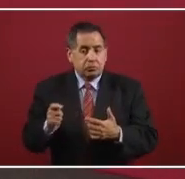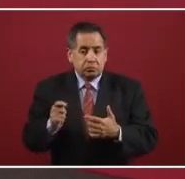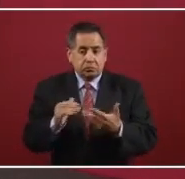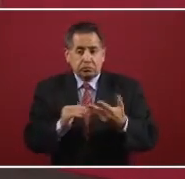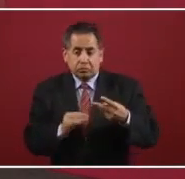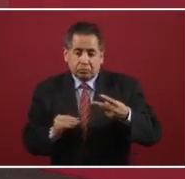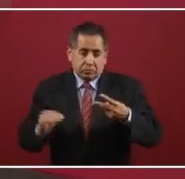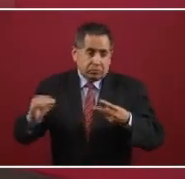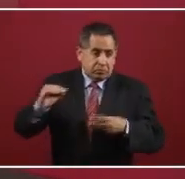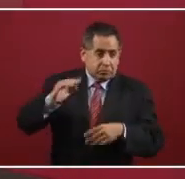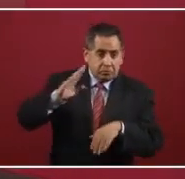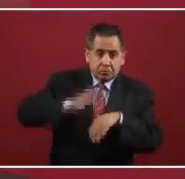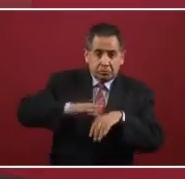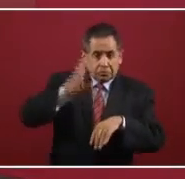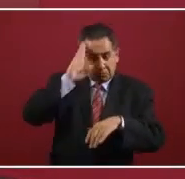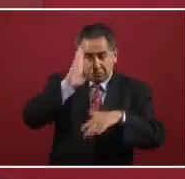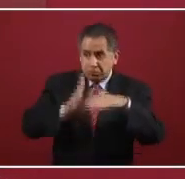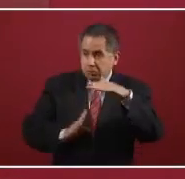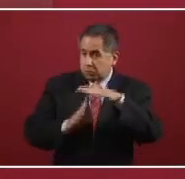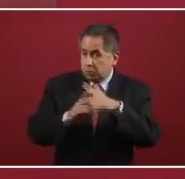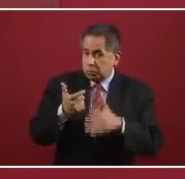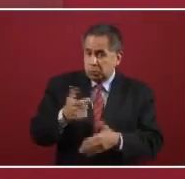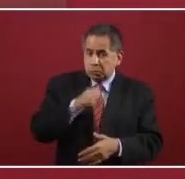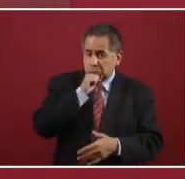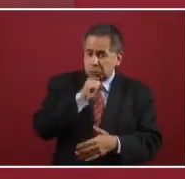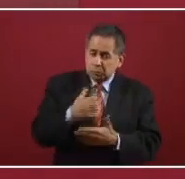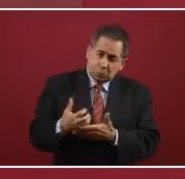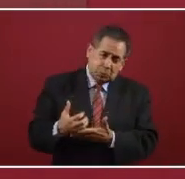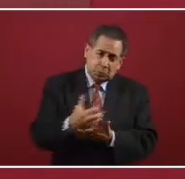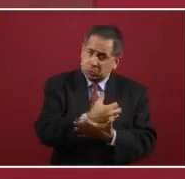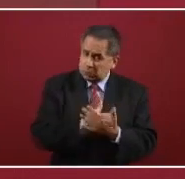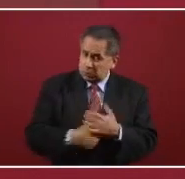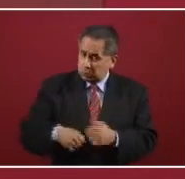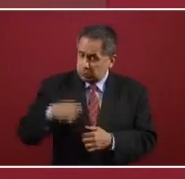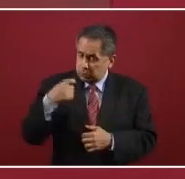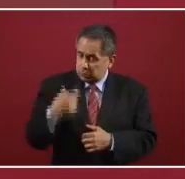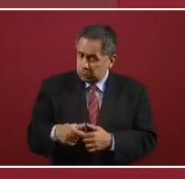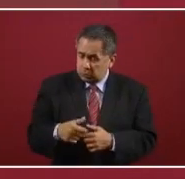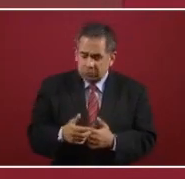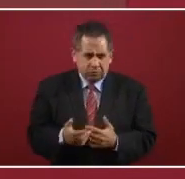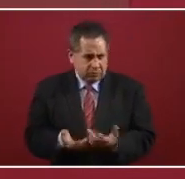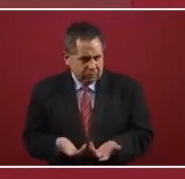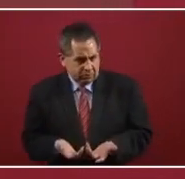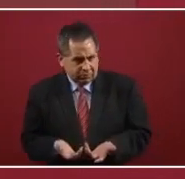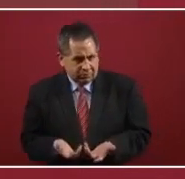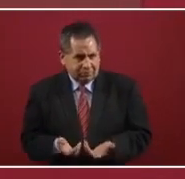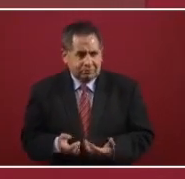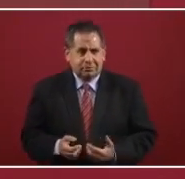son de los más altos, o eran de los más elevados.